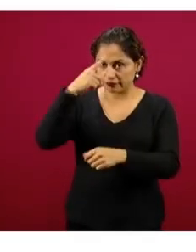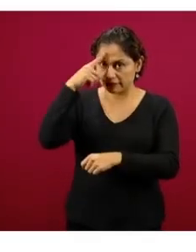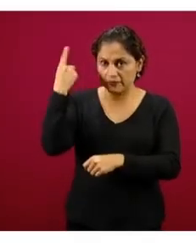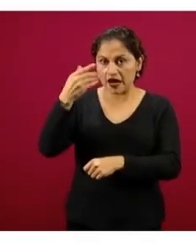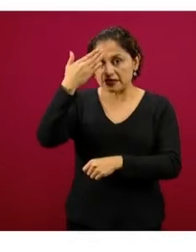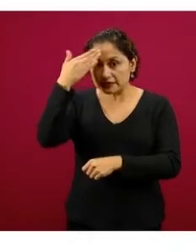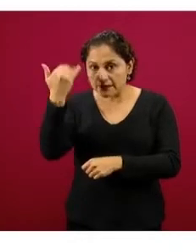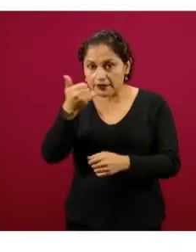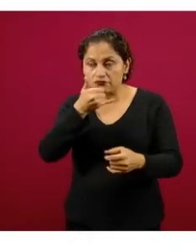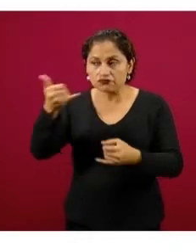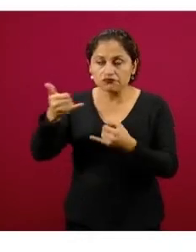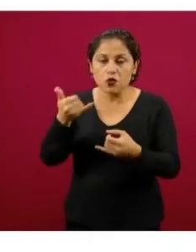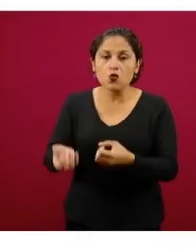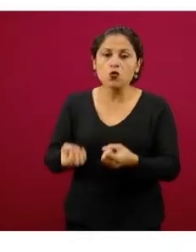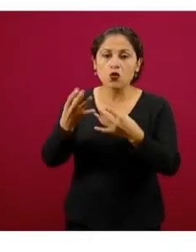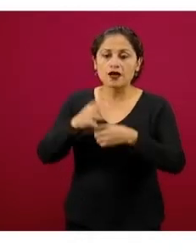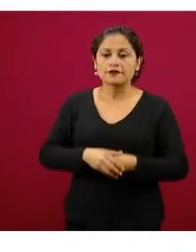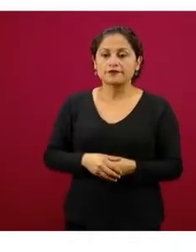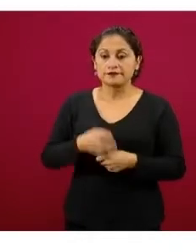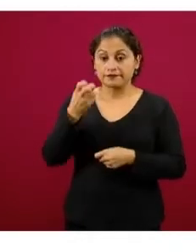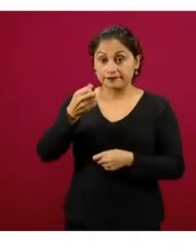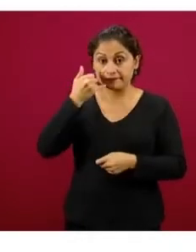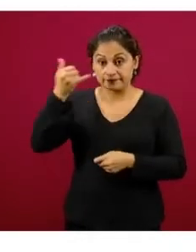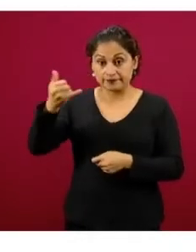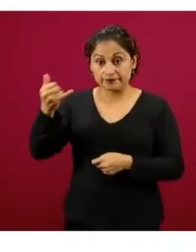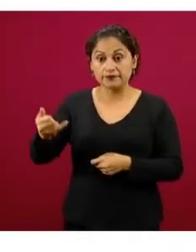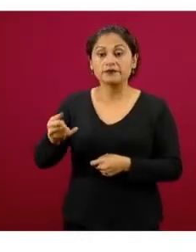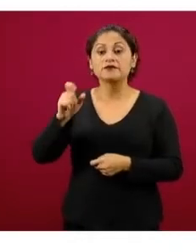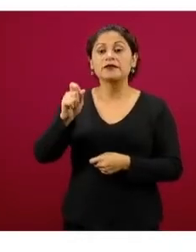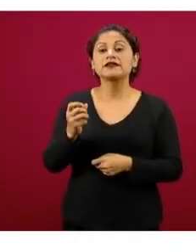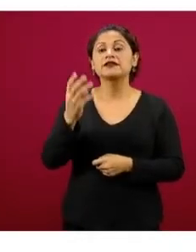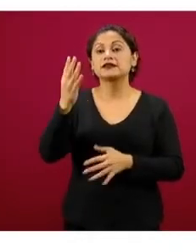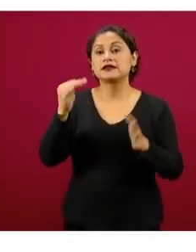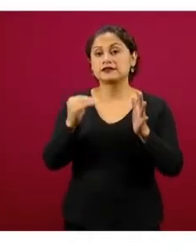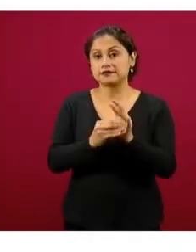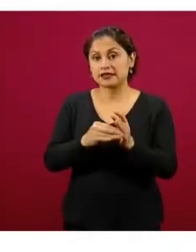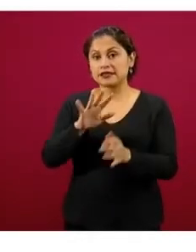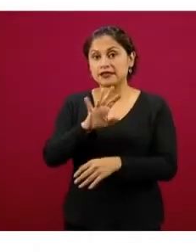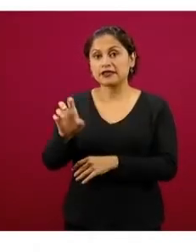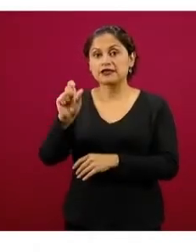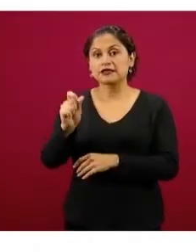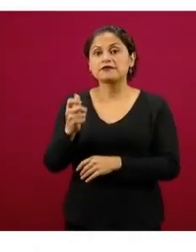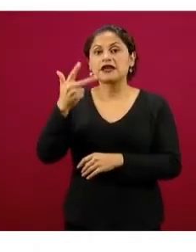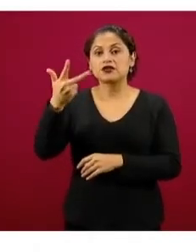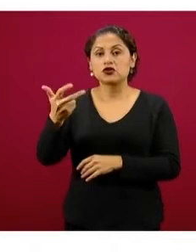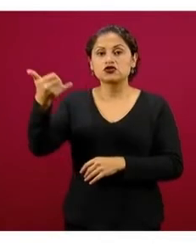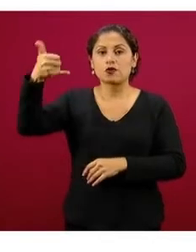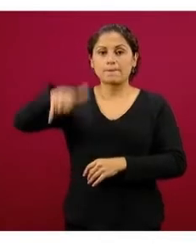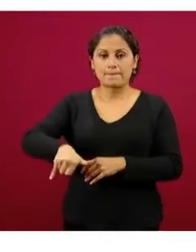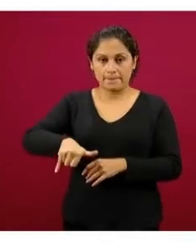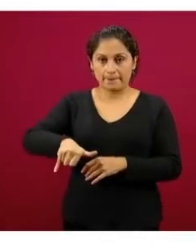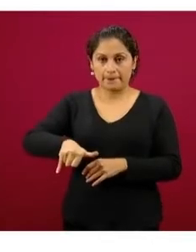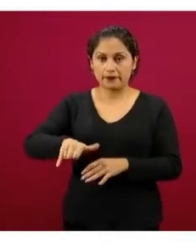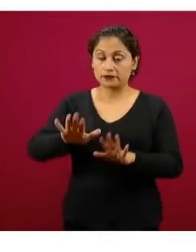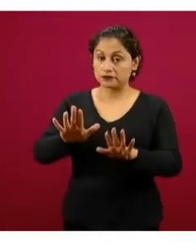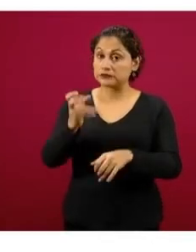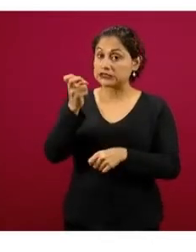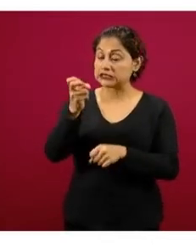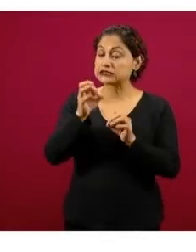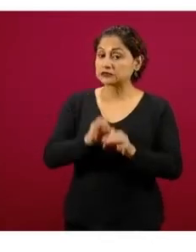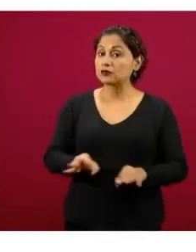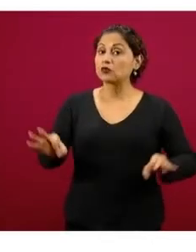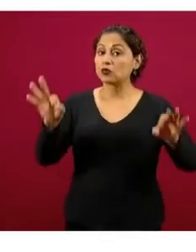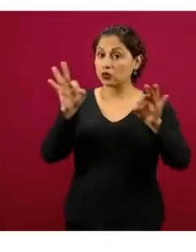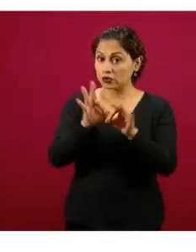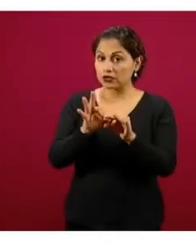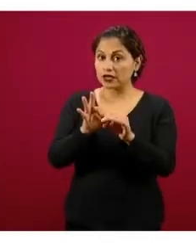De estas 81,000, 23,528 personas colgaron. Esto es importante decirlo porque esto también